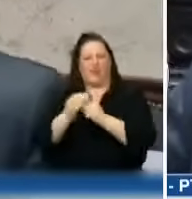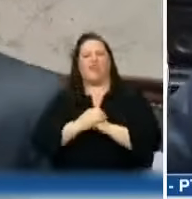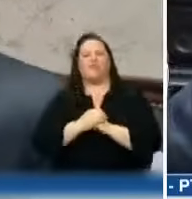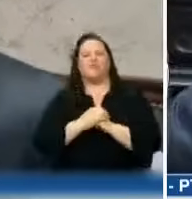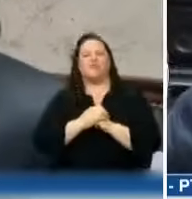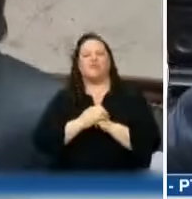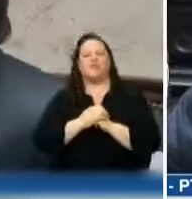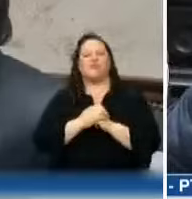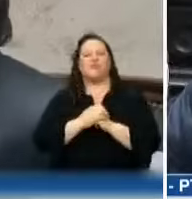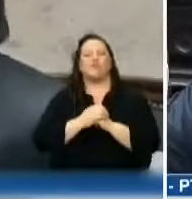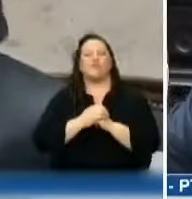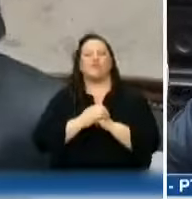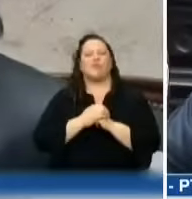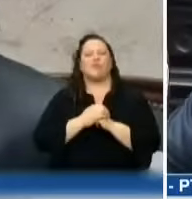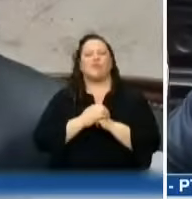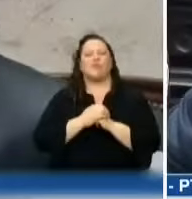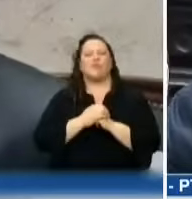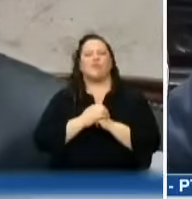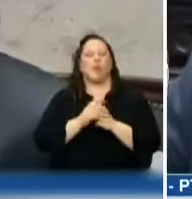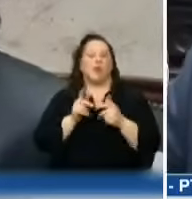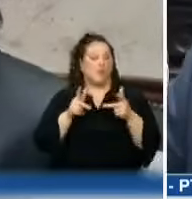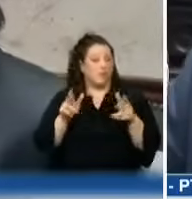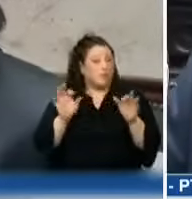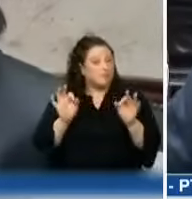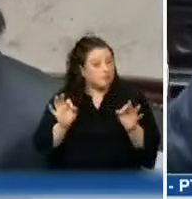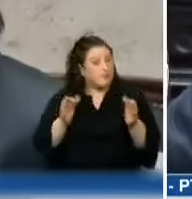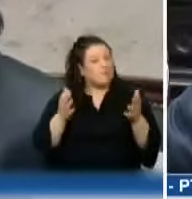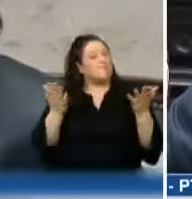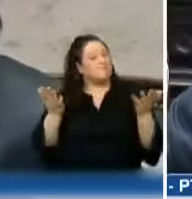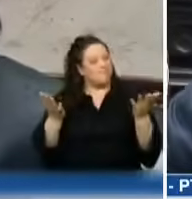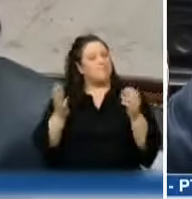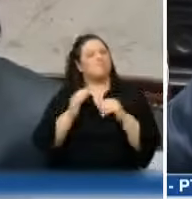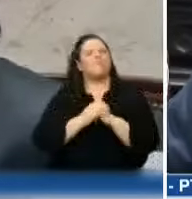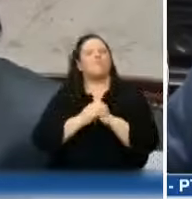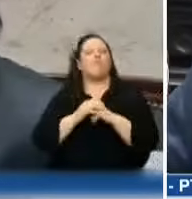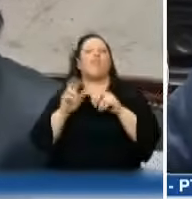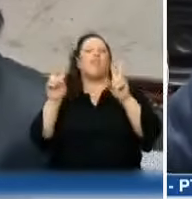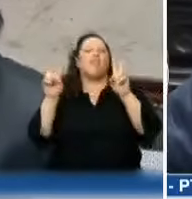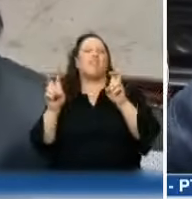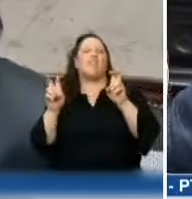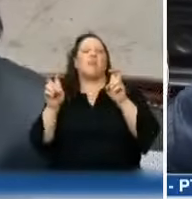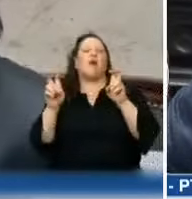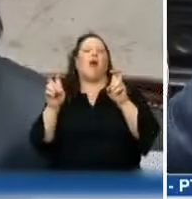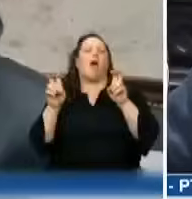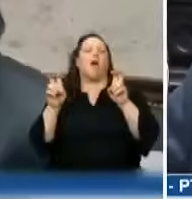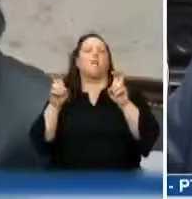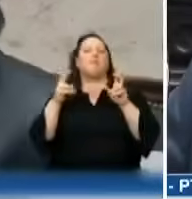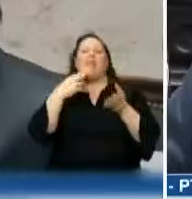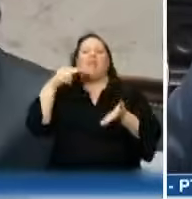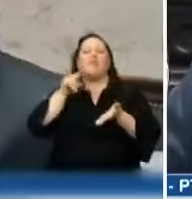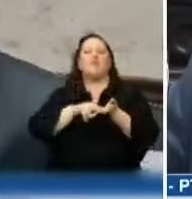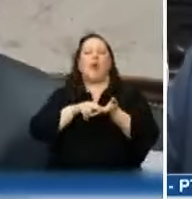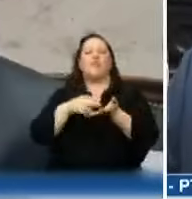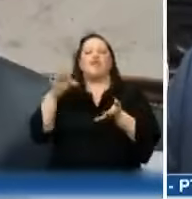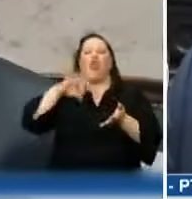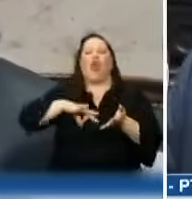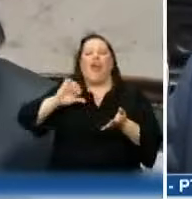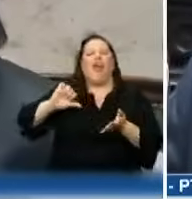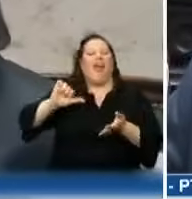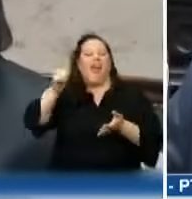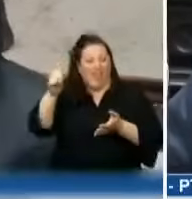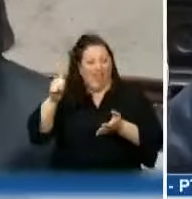Dani, la izquierda, los libertarios y algunos diputados que están con el sector de La Baña, además de todo el Frente de Todos. Sí, hay allí un